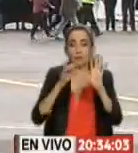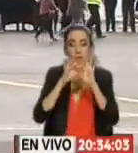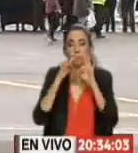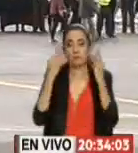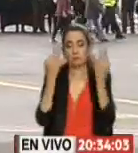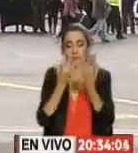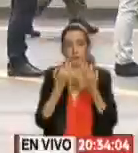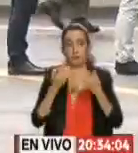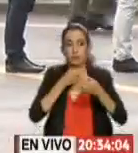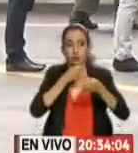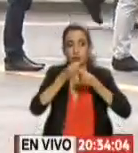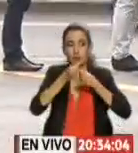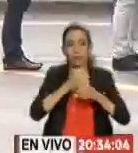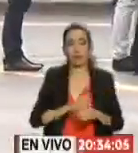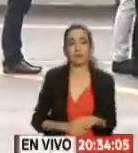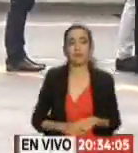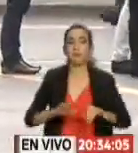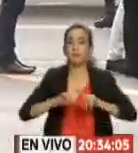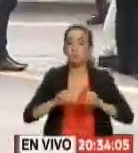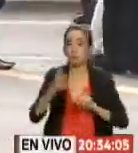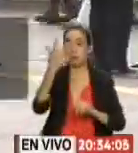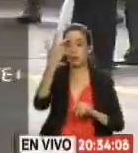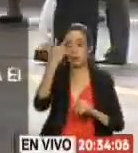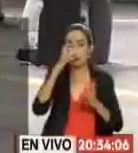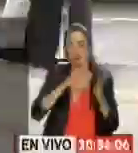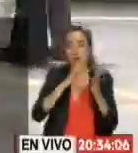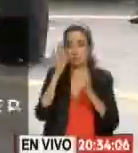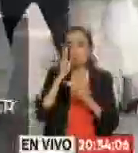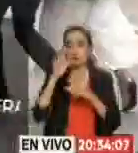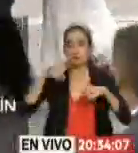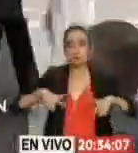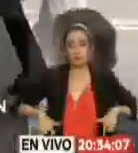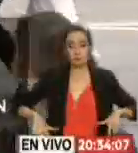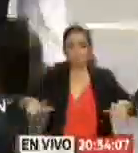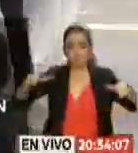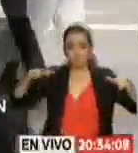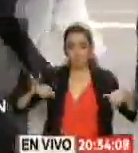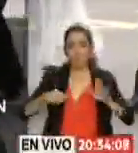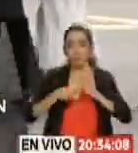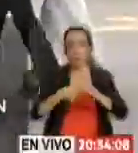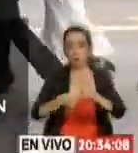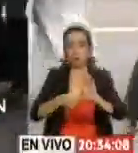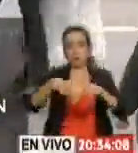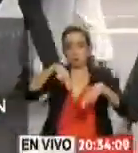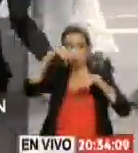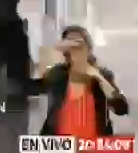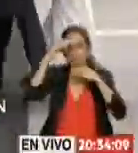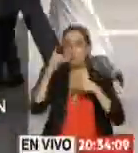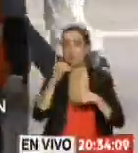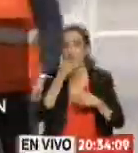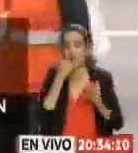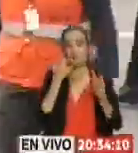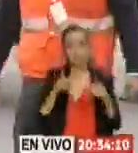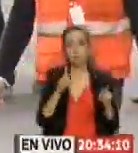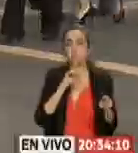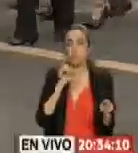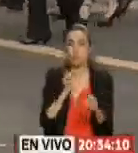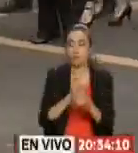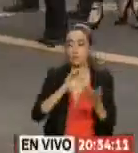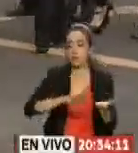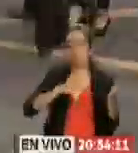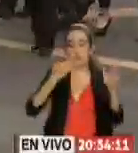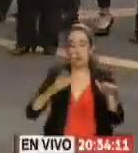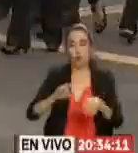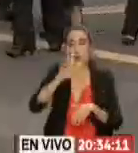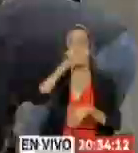de los periodistas. Sin embargo, el 13 de abril, el presidente Lenín Moreno dio a conocer la temida noticia. Se confirmaba el asesinato de